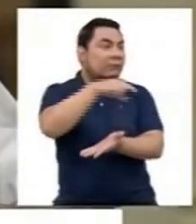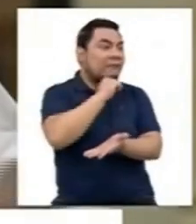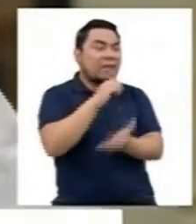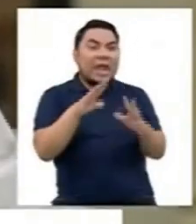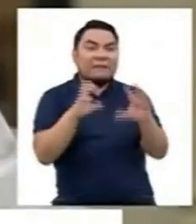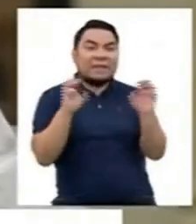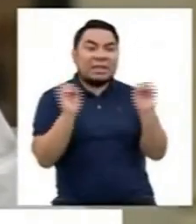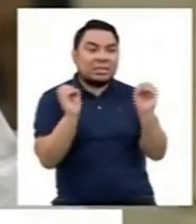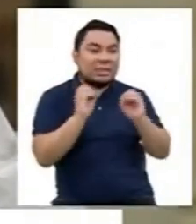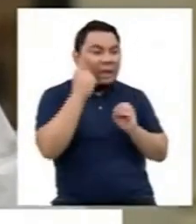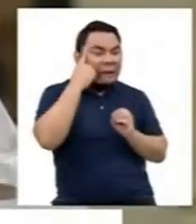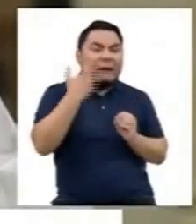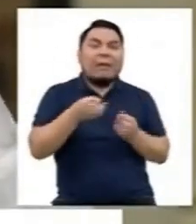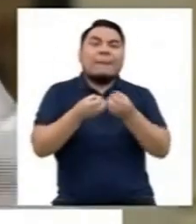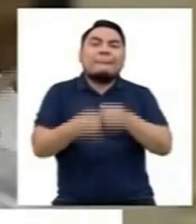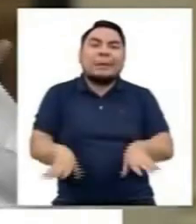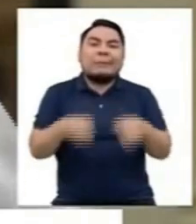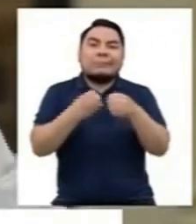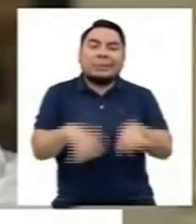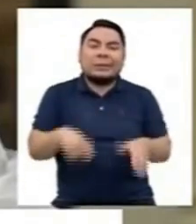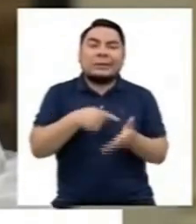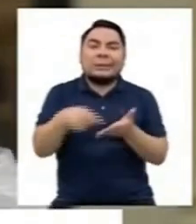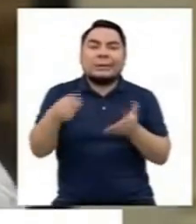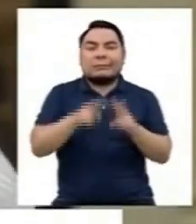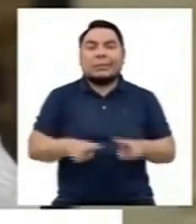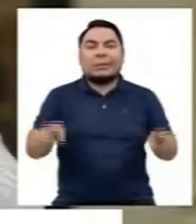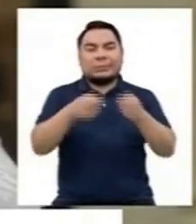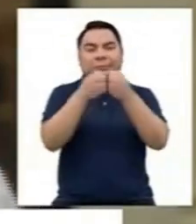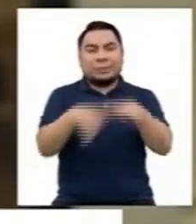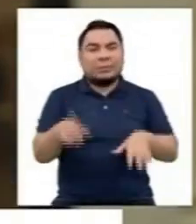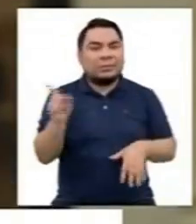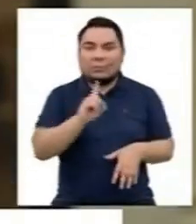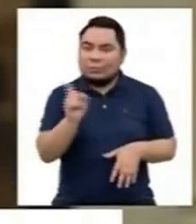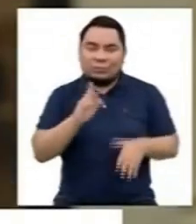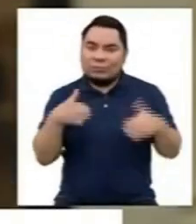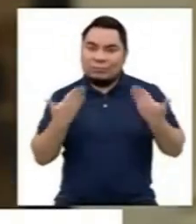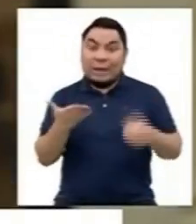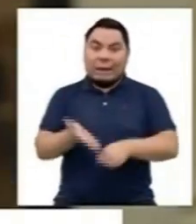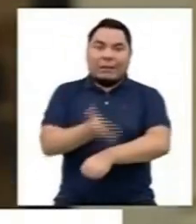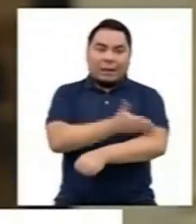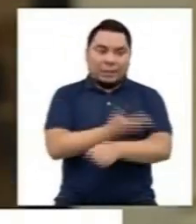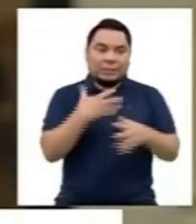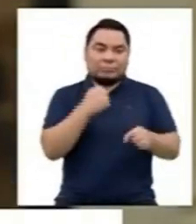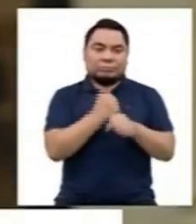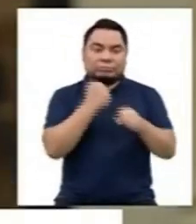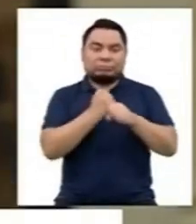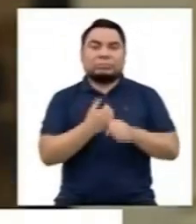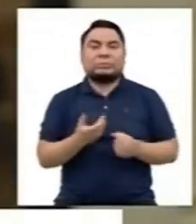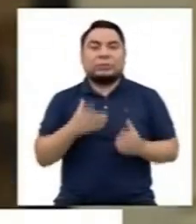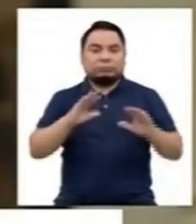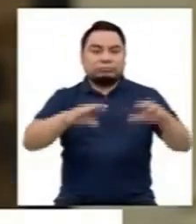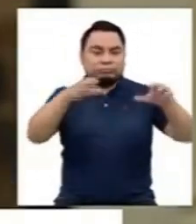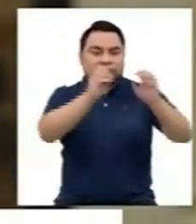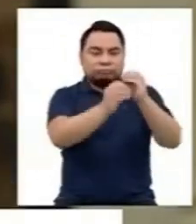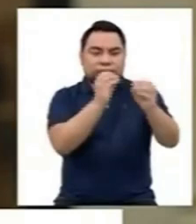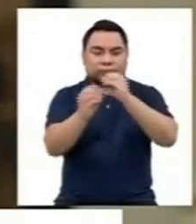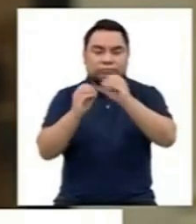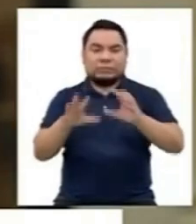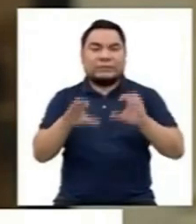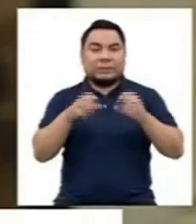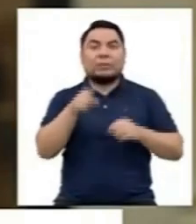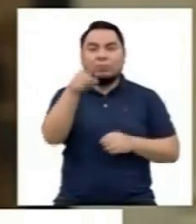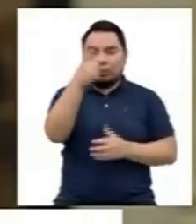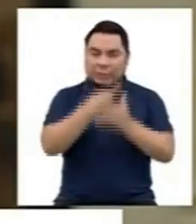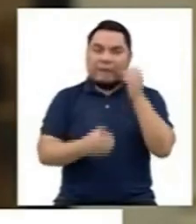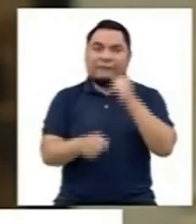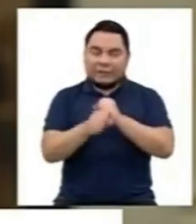esta información se distribuya. Nosotros tenemos una gran información en la base de datos de la ONP, la base de datos de RENIEC, y esto